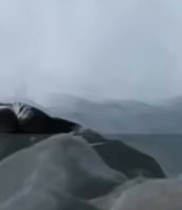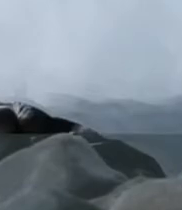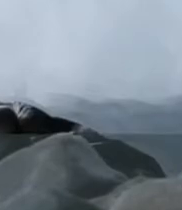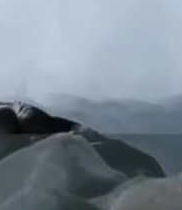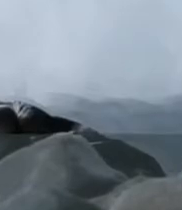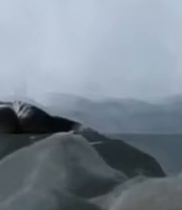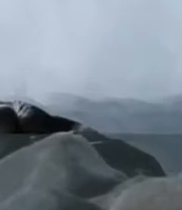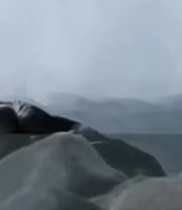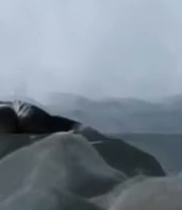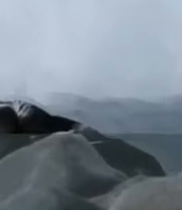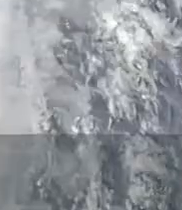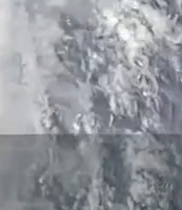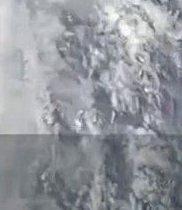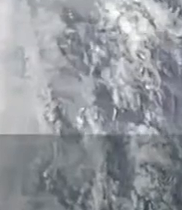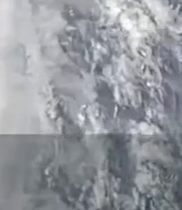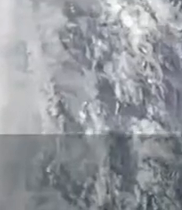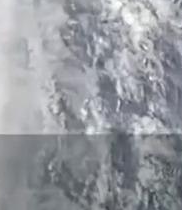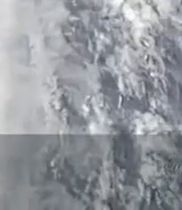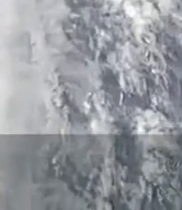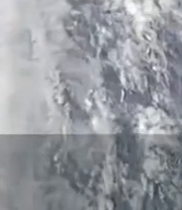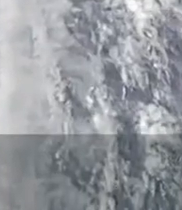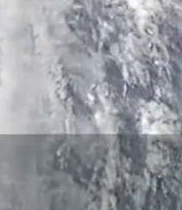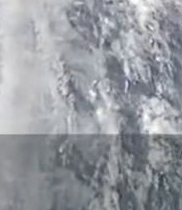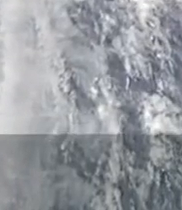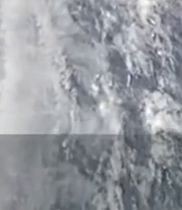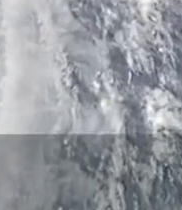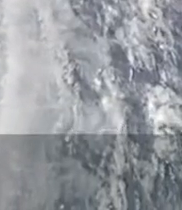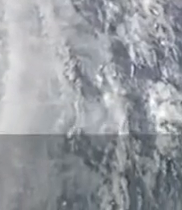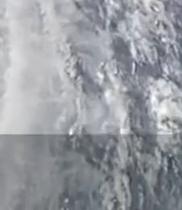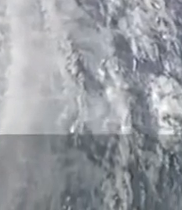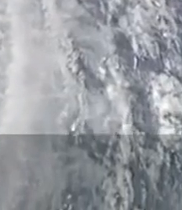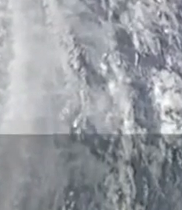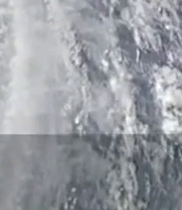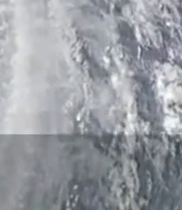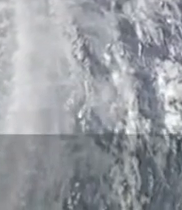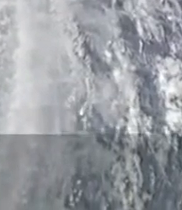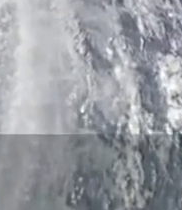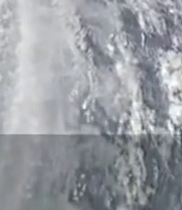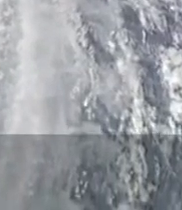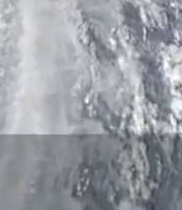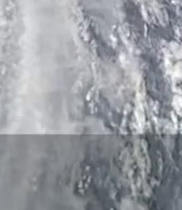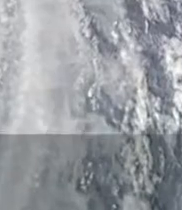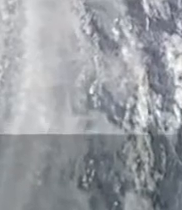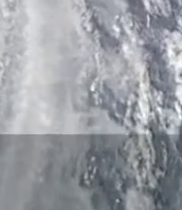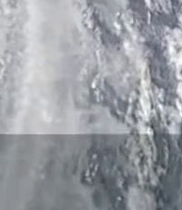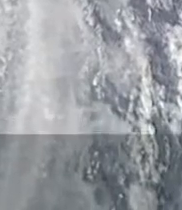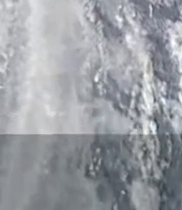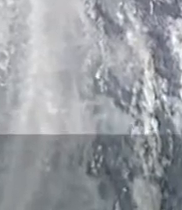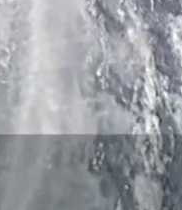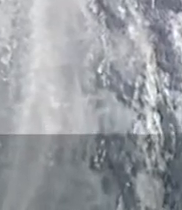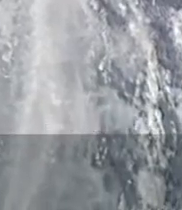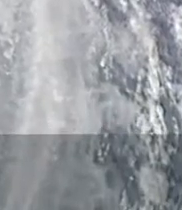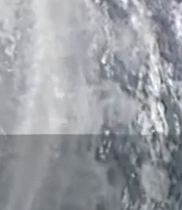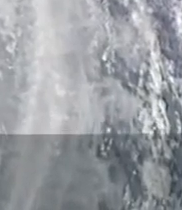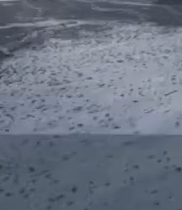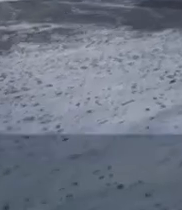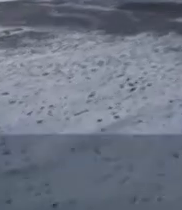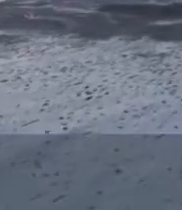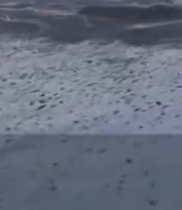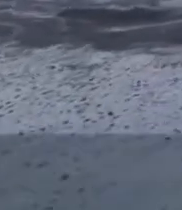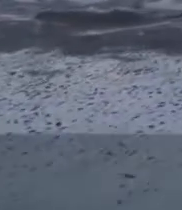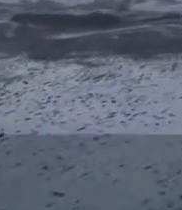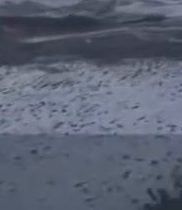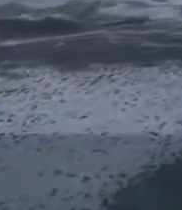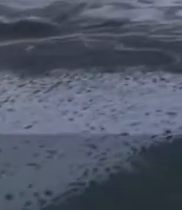Por lo tanto, reducirlo en la estratosfera sobre la Antártida ha ayudado a mantener la Antártida fría. Y lo ha hecho en